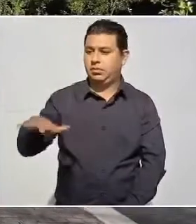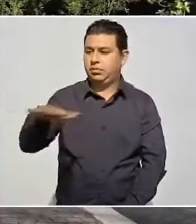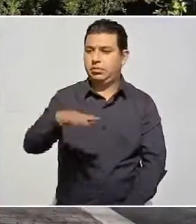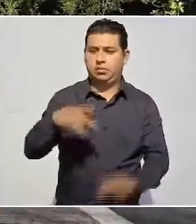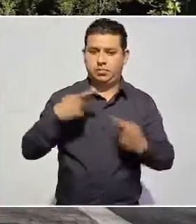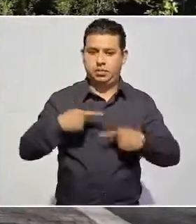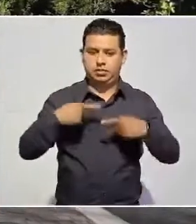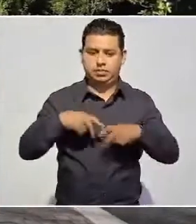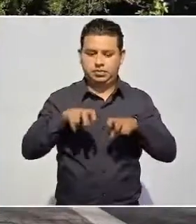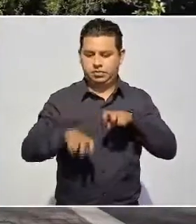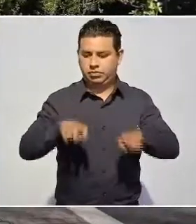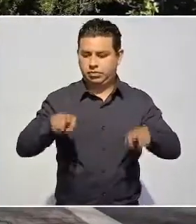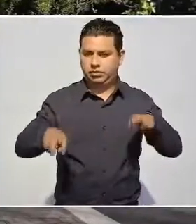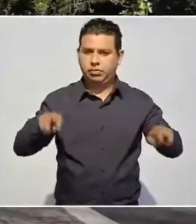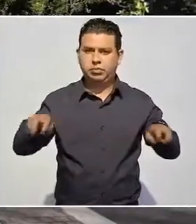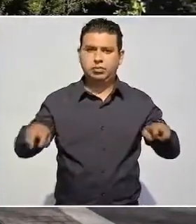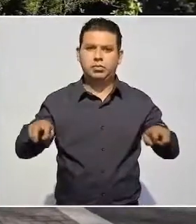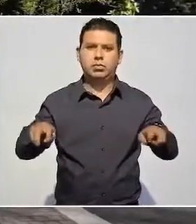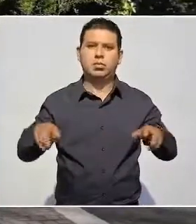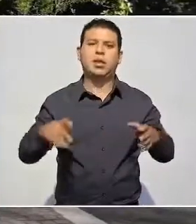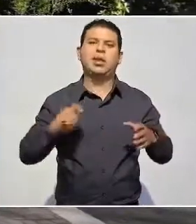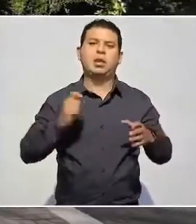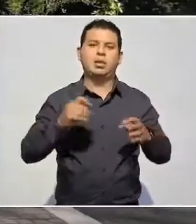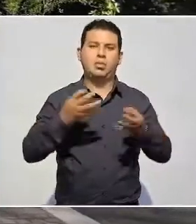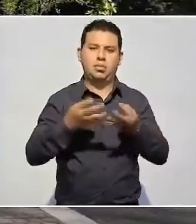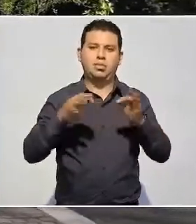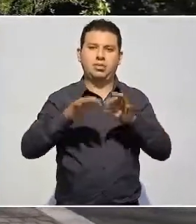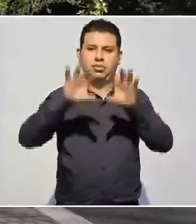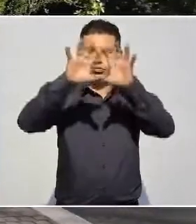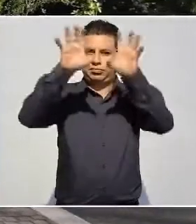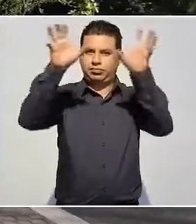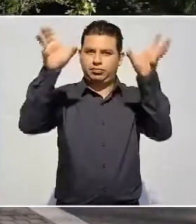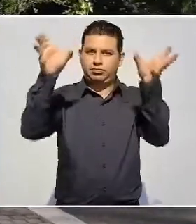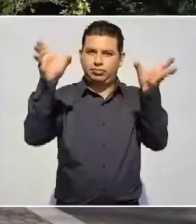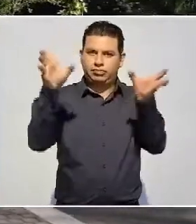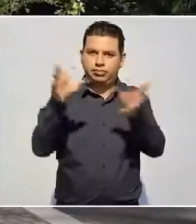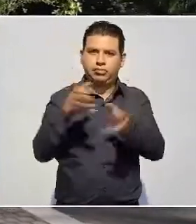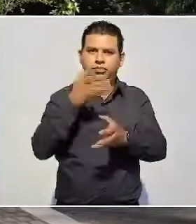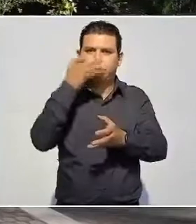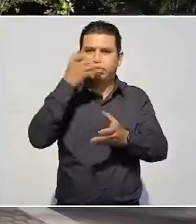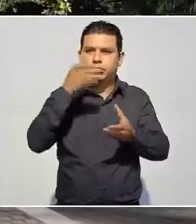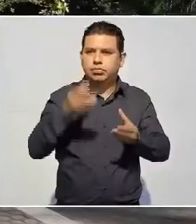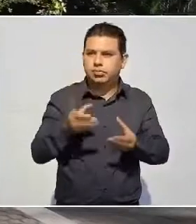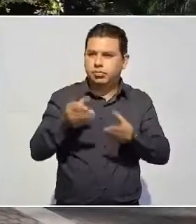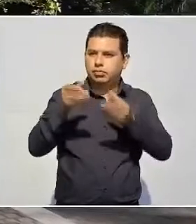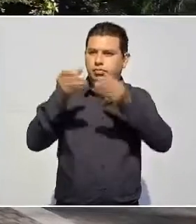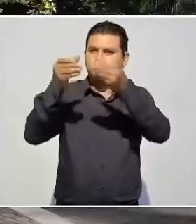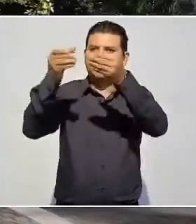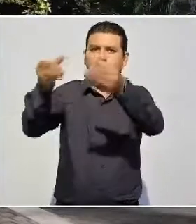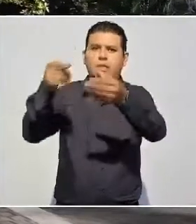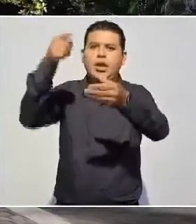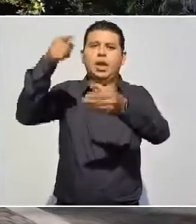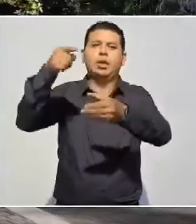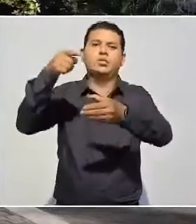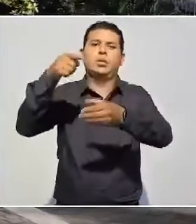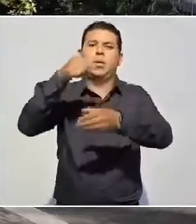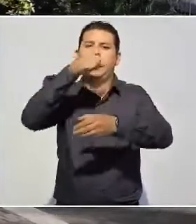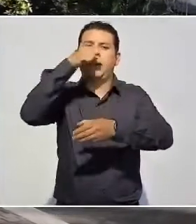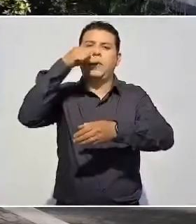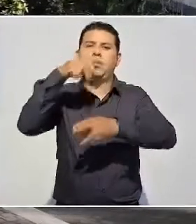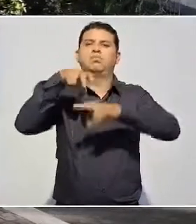Presidium llevar a cabo el depósito de ofrenda y guardia de honor en el monumento a Benito Juárez García.